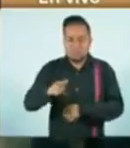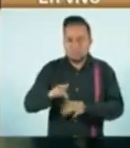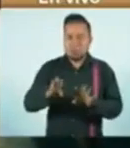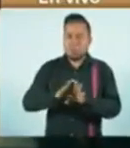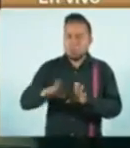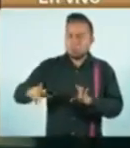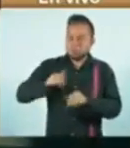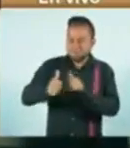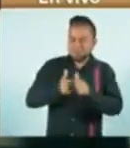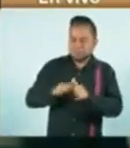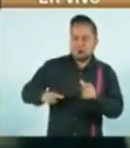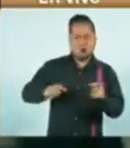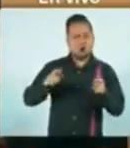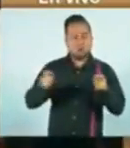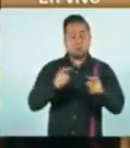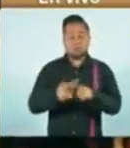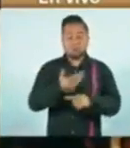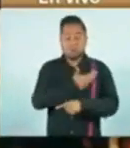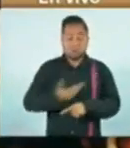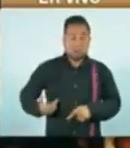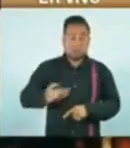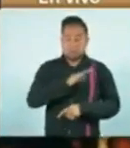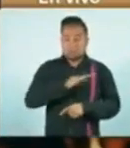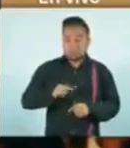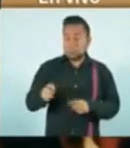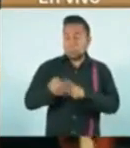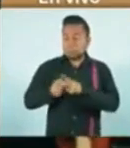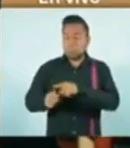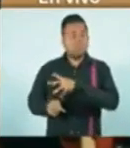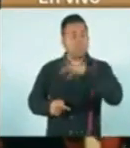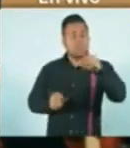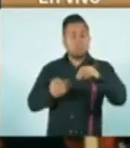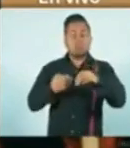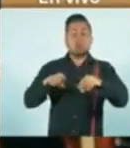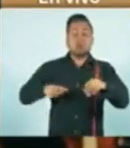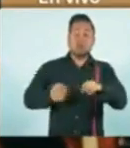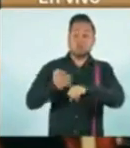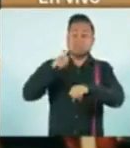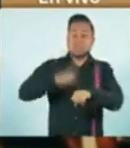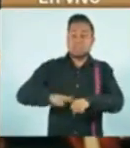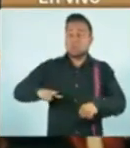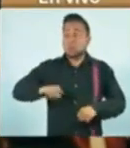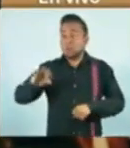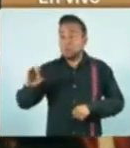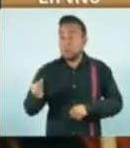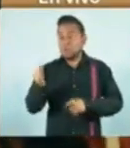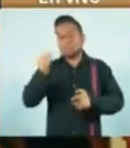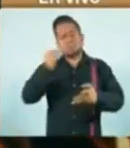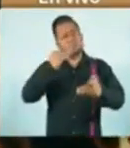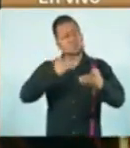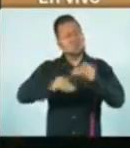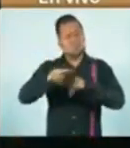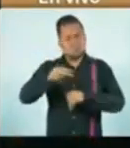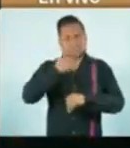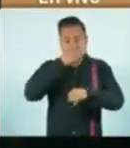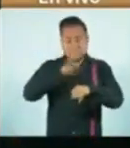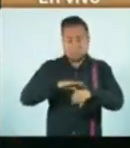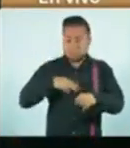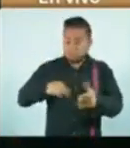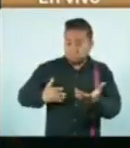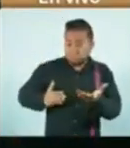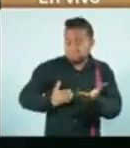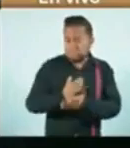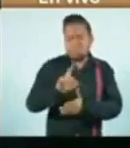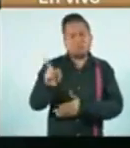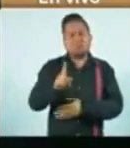¿no? Desde mi presidente municipal hasta el gobierno estatal y el gobierno federal. Podríamos, en vez de decir invasores, pues